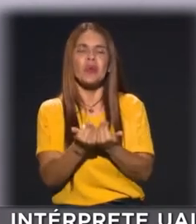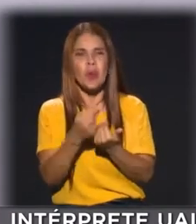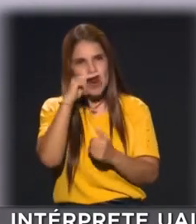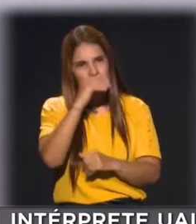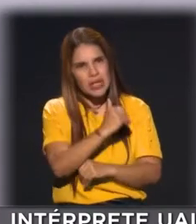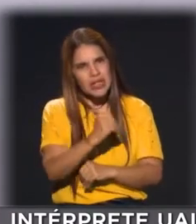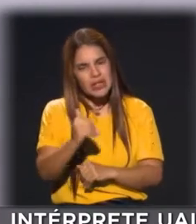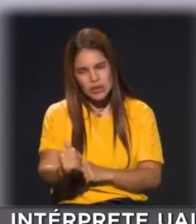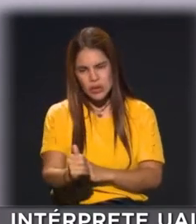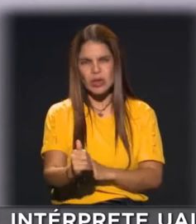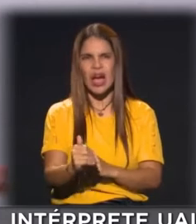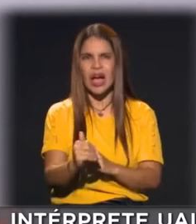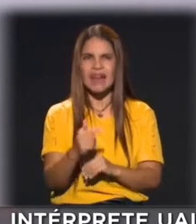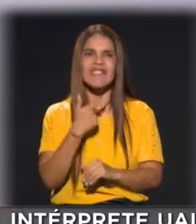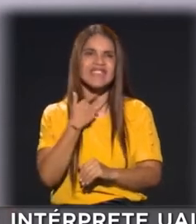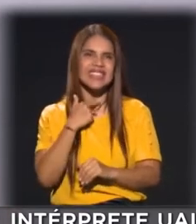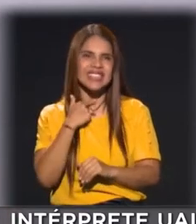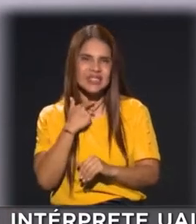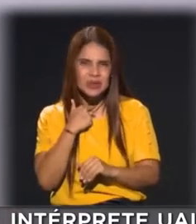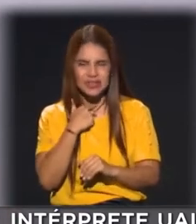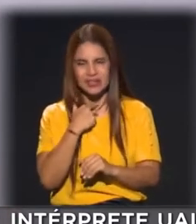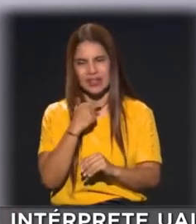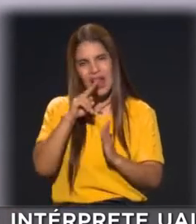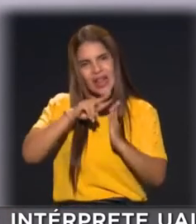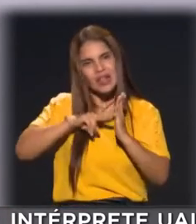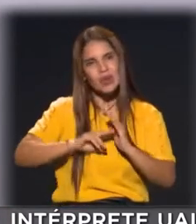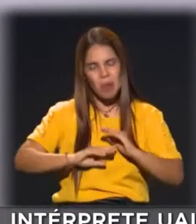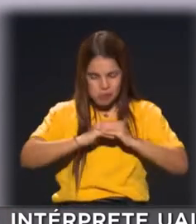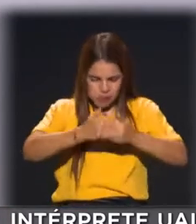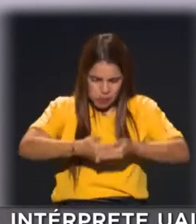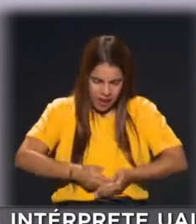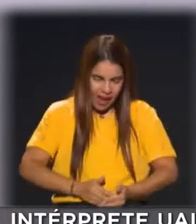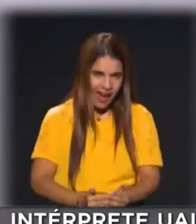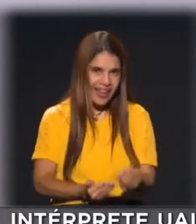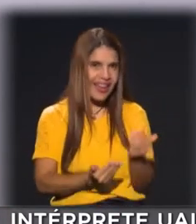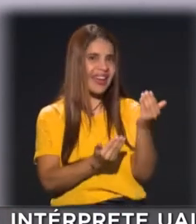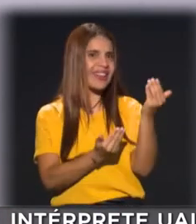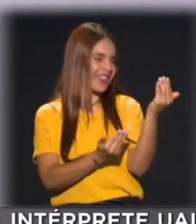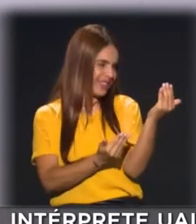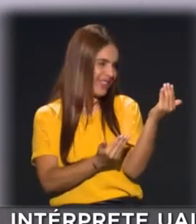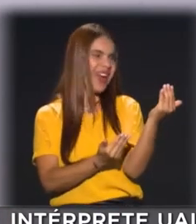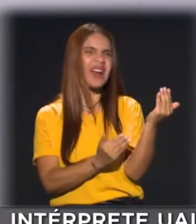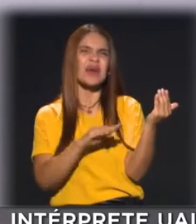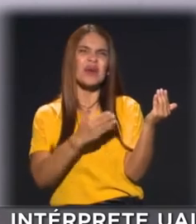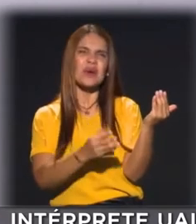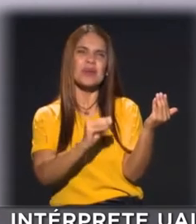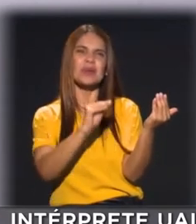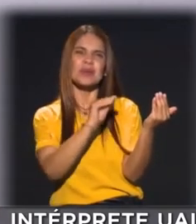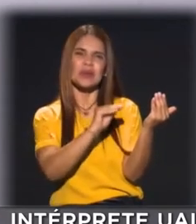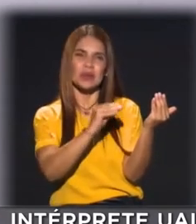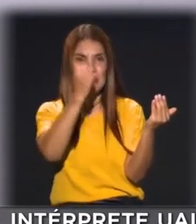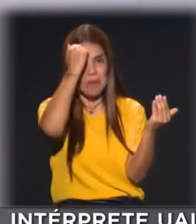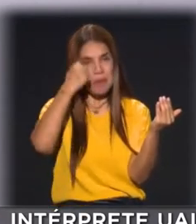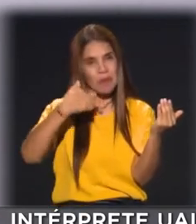a los niños a la lectura desde el vientre, pero también cuando nacen, y como algunas recomendaciones que usted nos pueda dar, usted